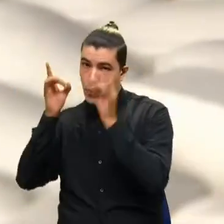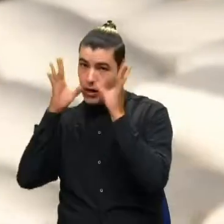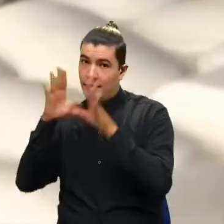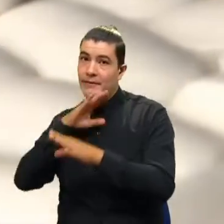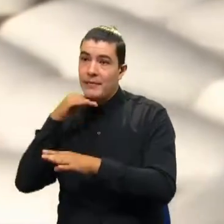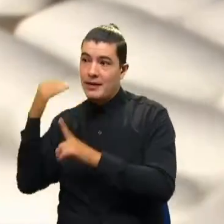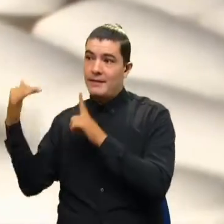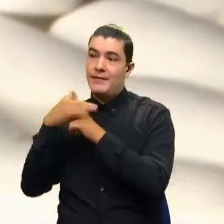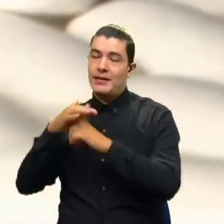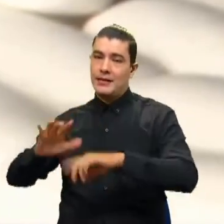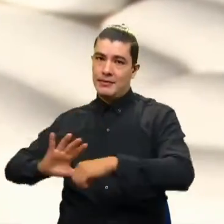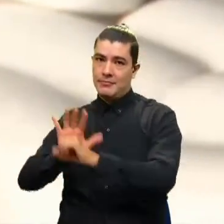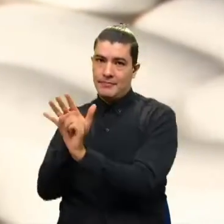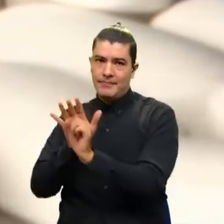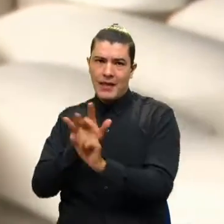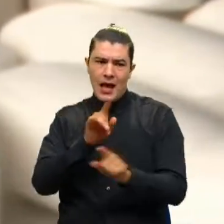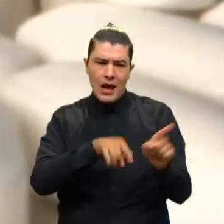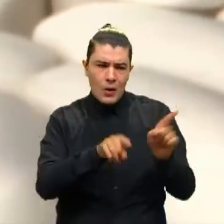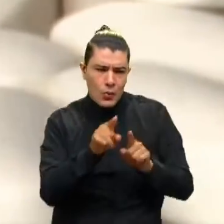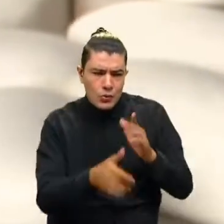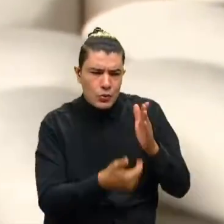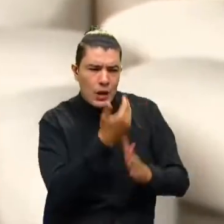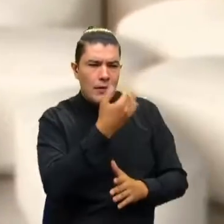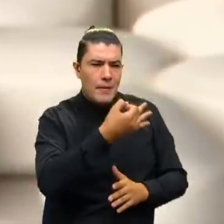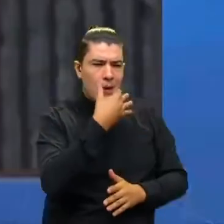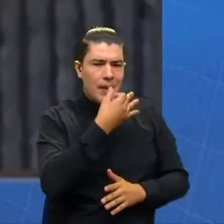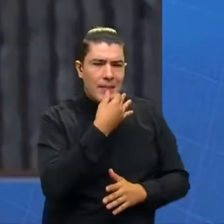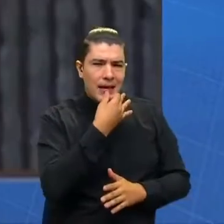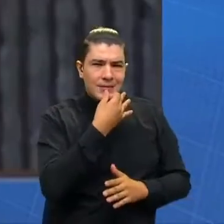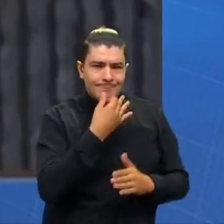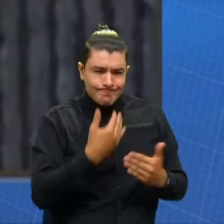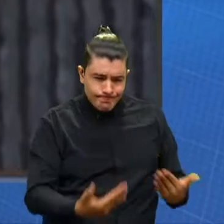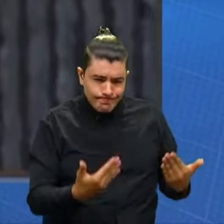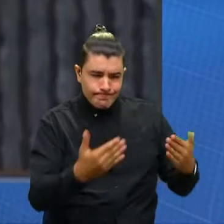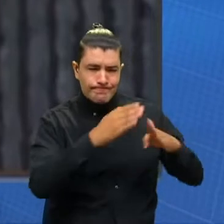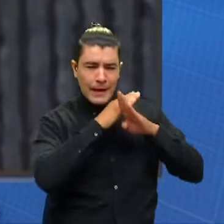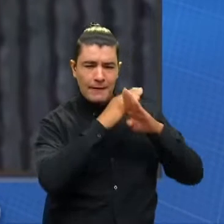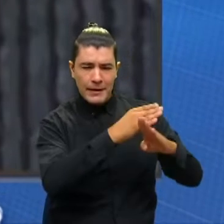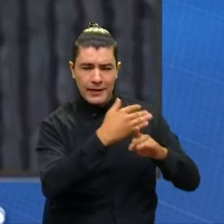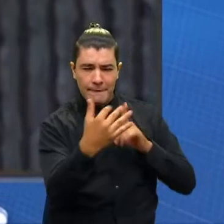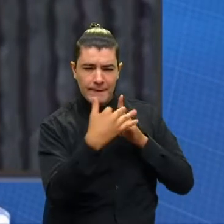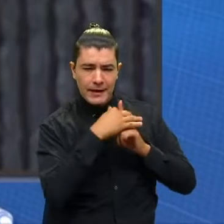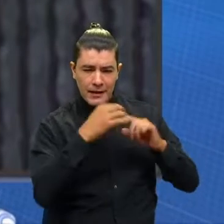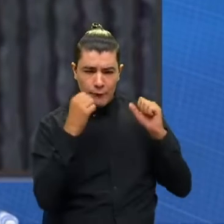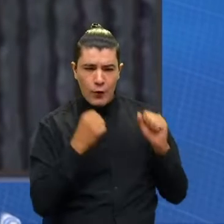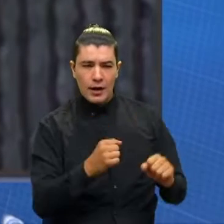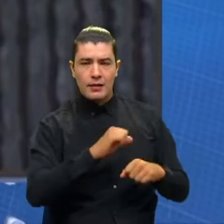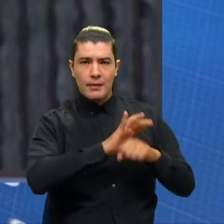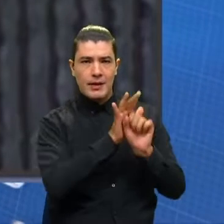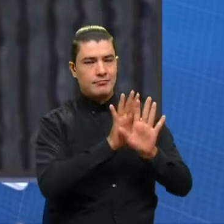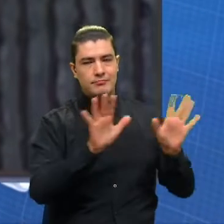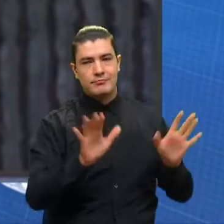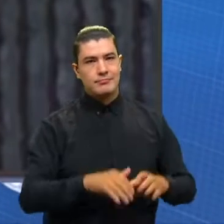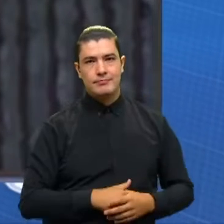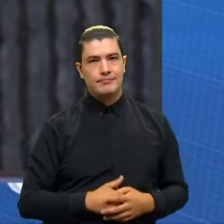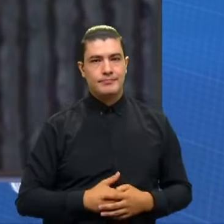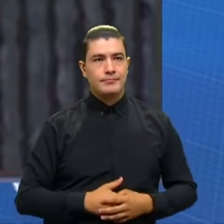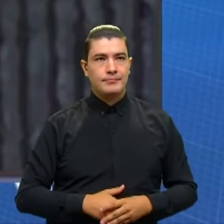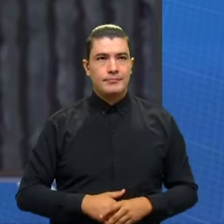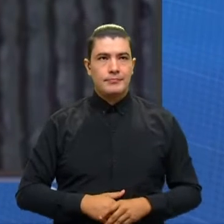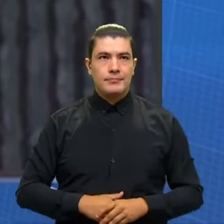COVID-19, comparado con algunos de estos nuevos medicamentos. De los otros tratamientos al país. Es decir, hay un